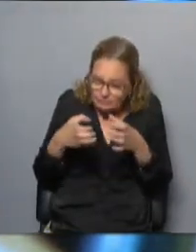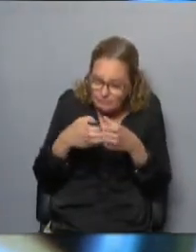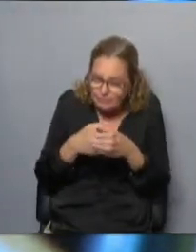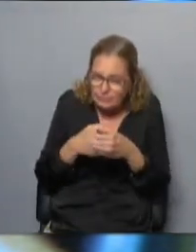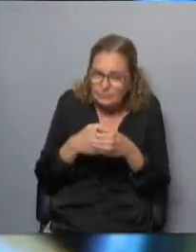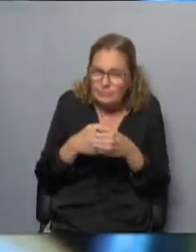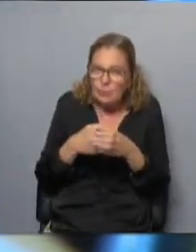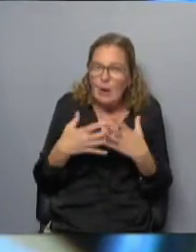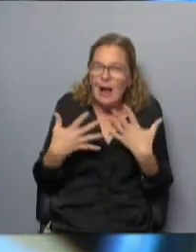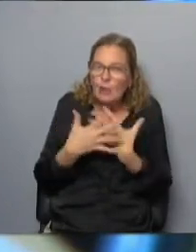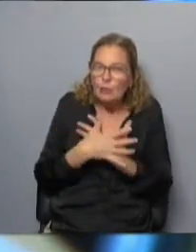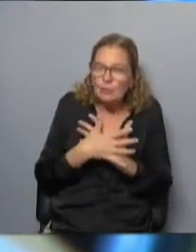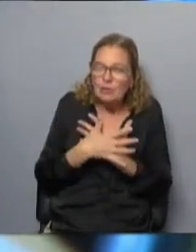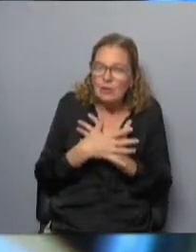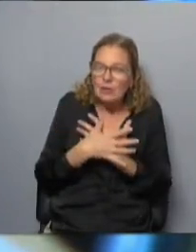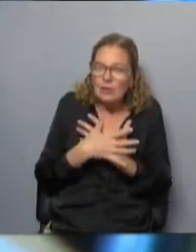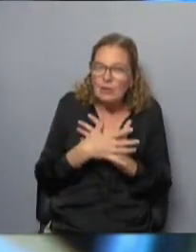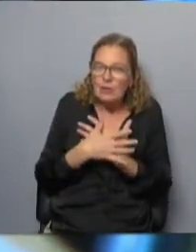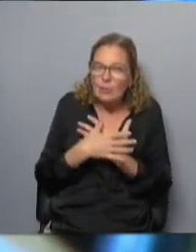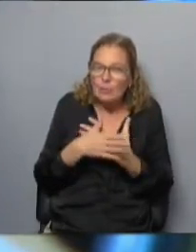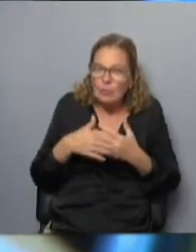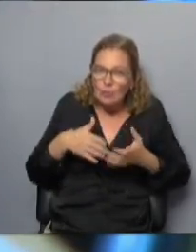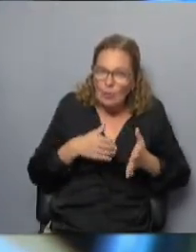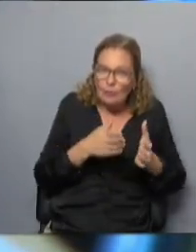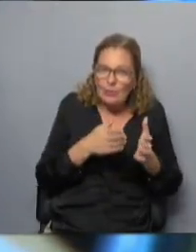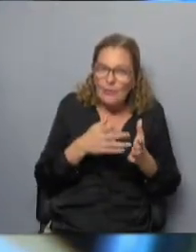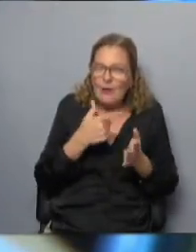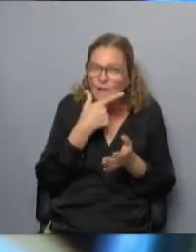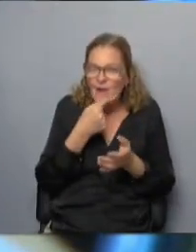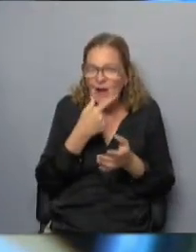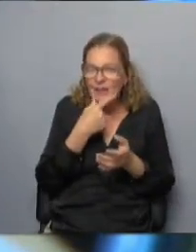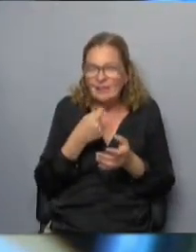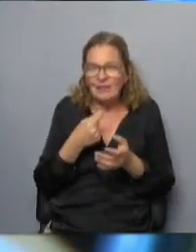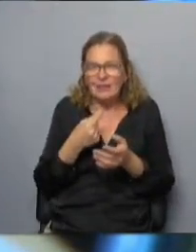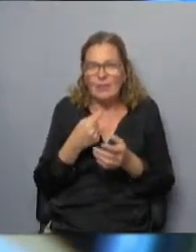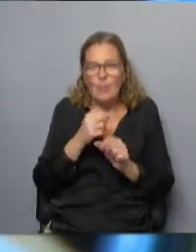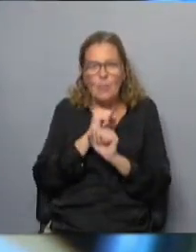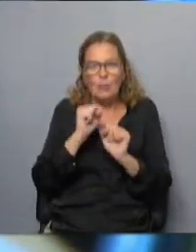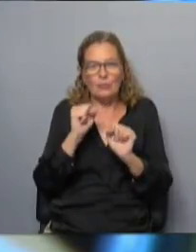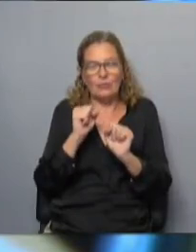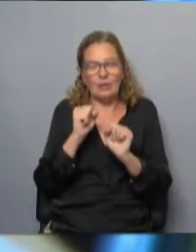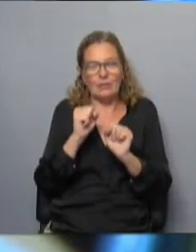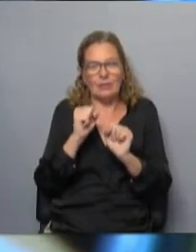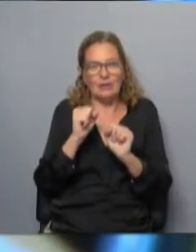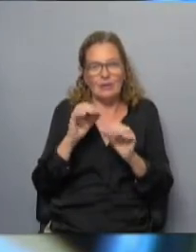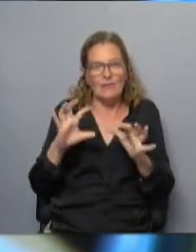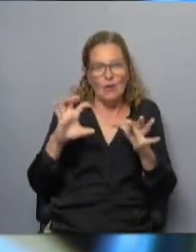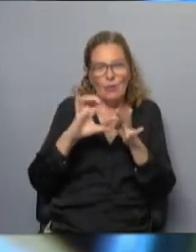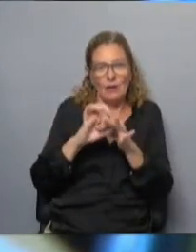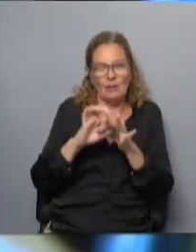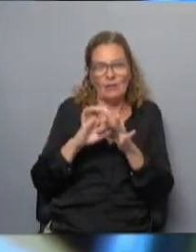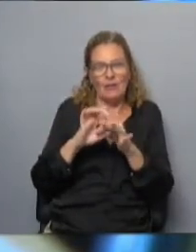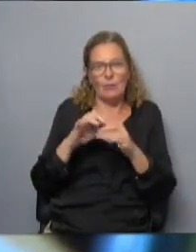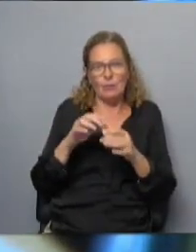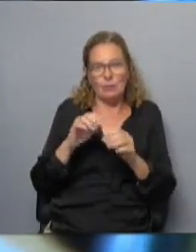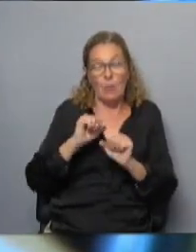cuando las angustia encuentran algún cauce es tan sencillo encuentran algún cauce posible de vincularse la cosa funciona